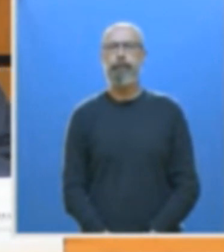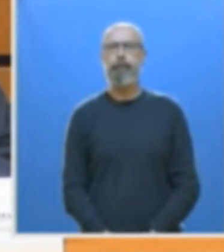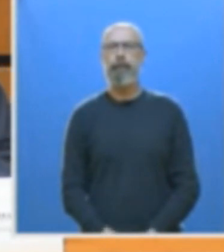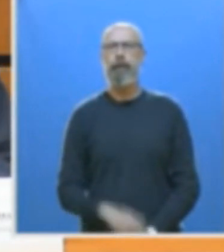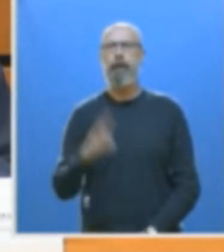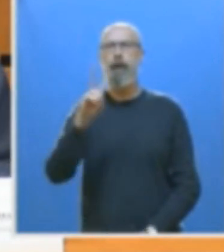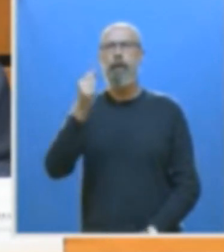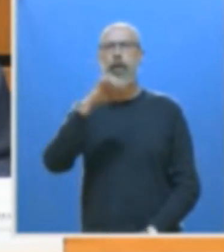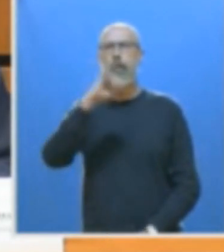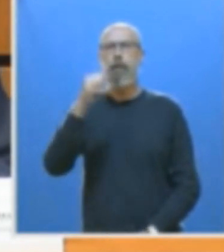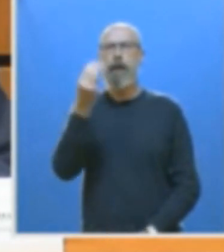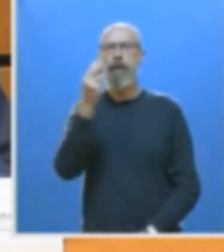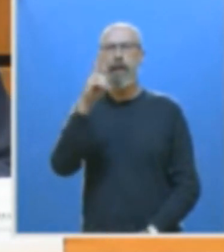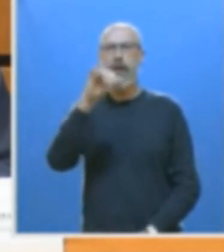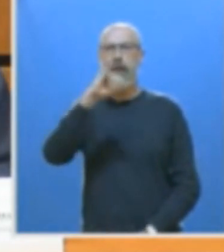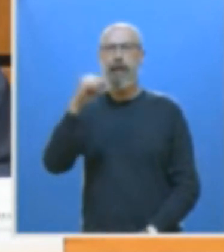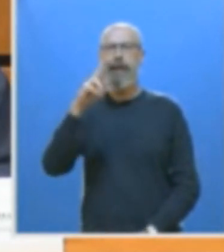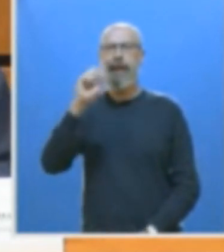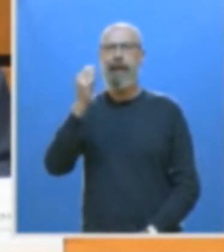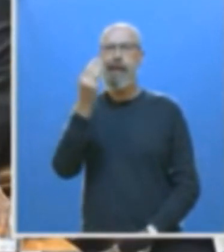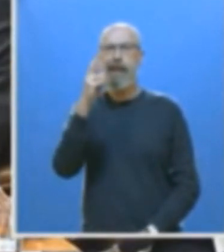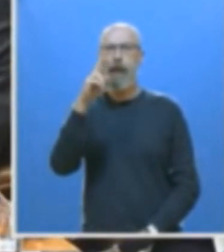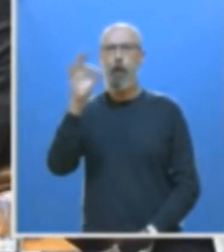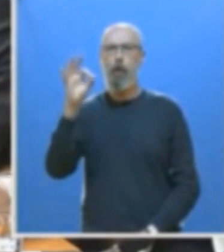Vázquez Requero, Francisco.